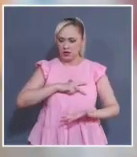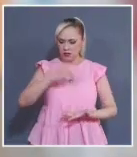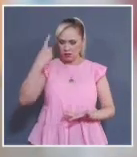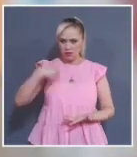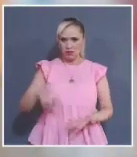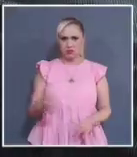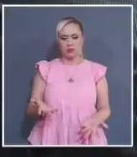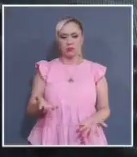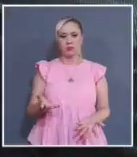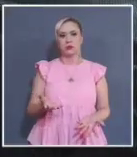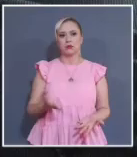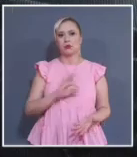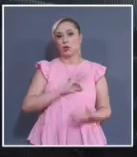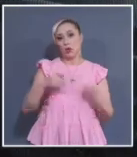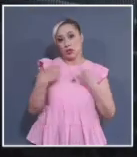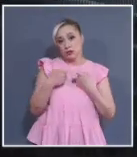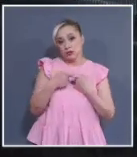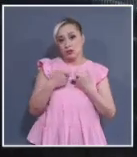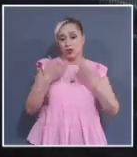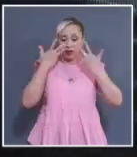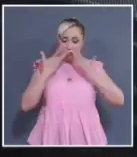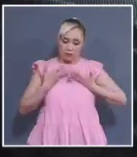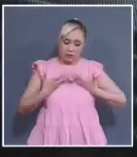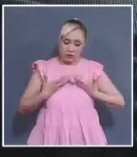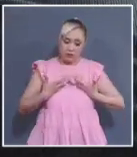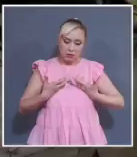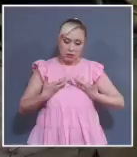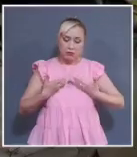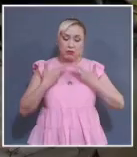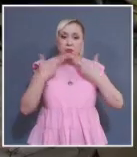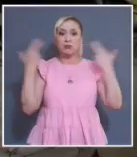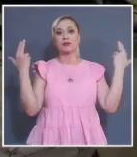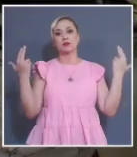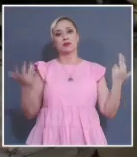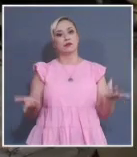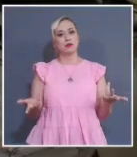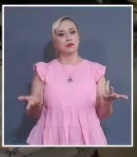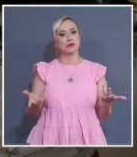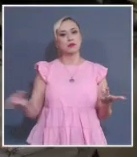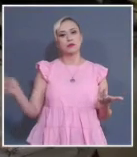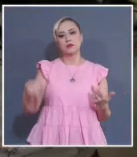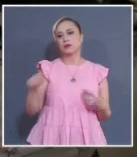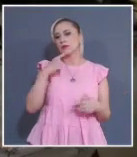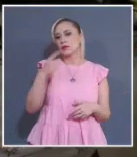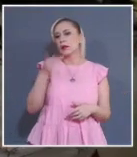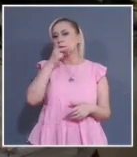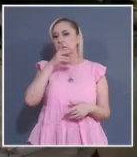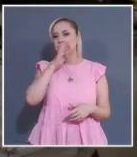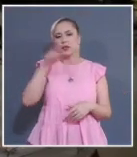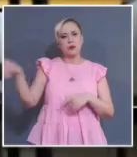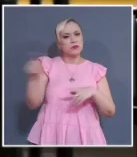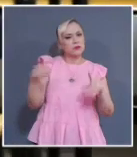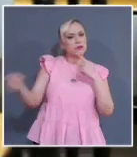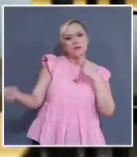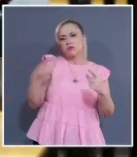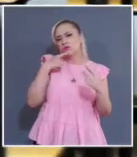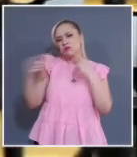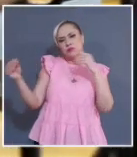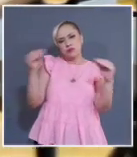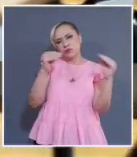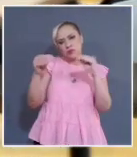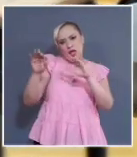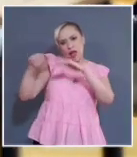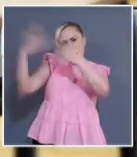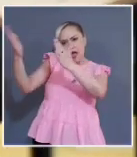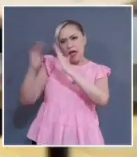estrés, depresión y pensamientos suicidas. Los defensores argumentan que los padres podrán discutir el tema a su manera y cuando lo vean